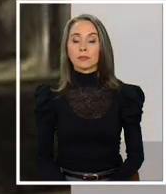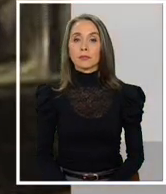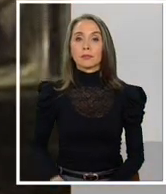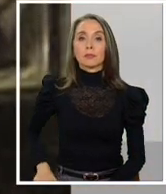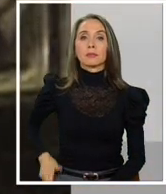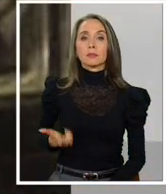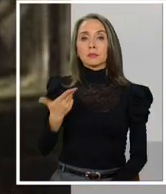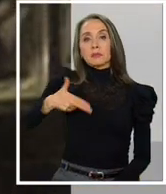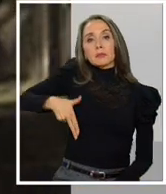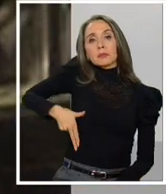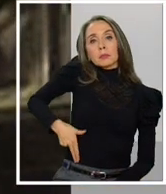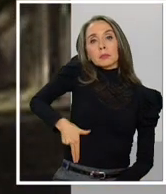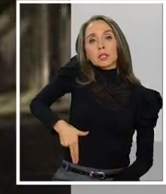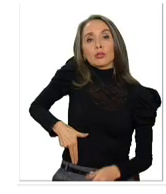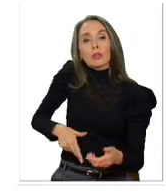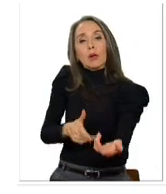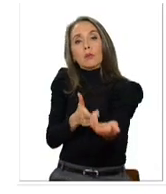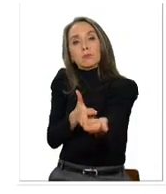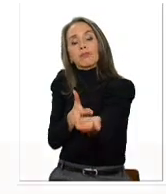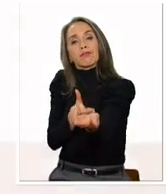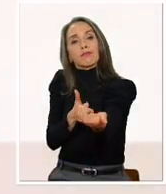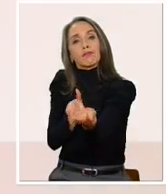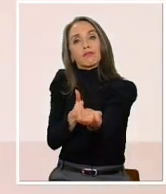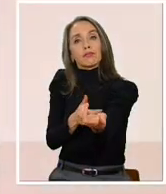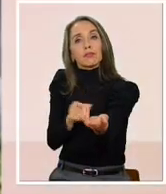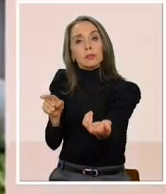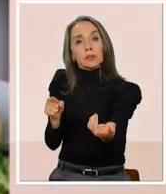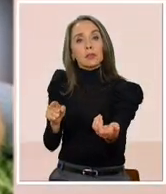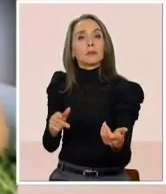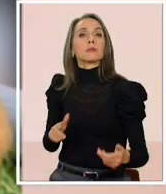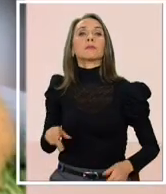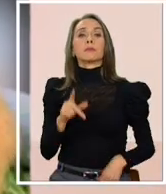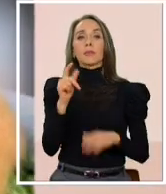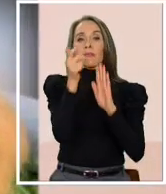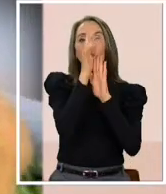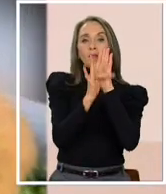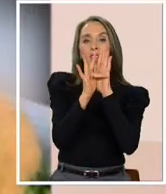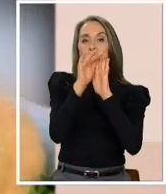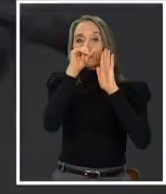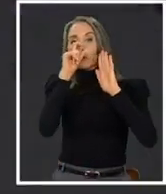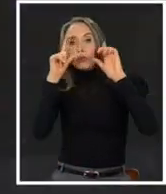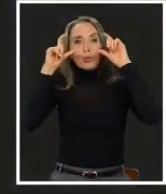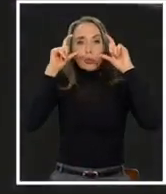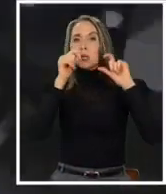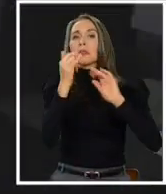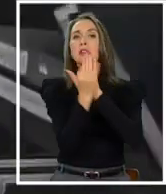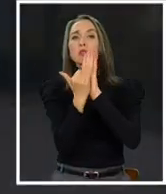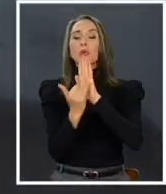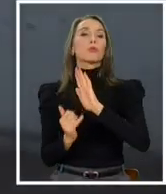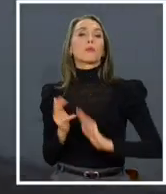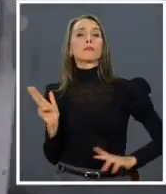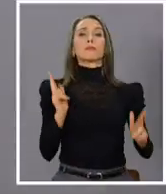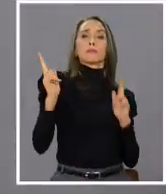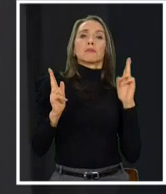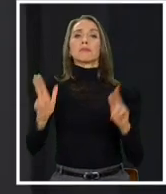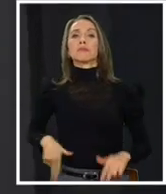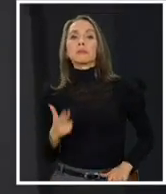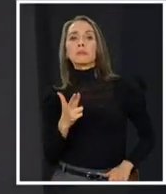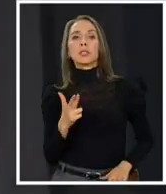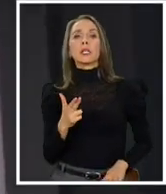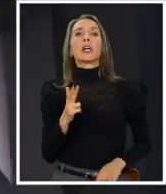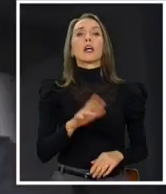Pistola al cinto, armamento de grueso calibre, era parte de lo que ostentaba en redes sociales. La policía dice, robaba solo por un tema